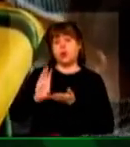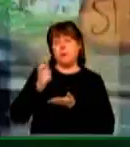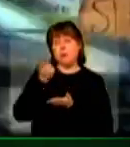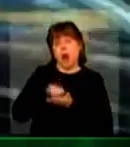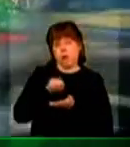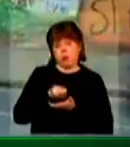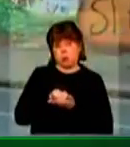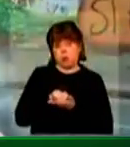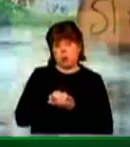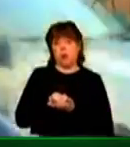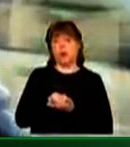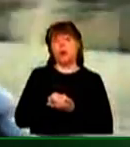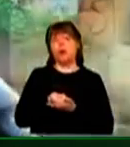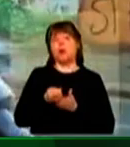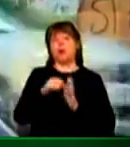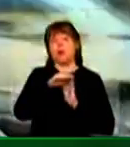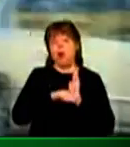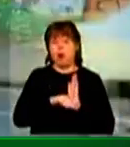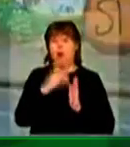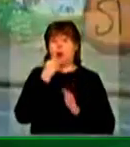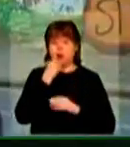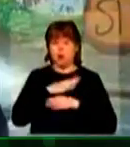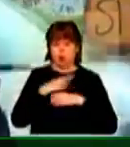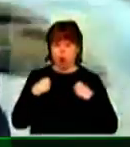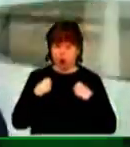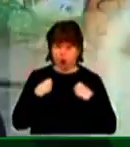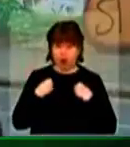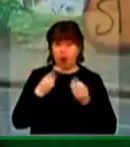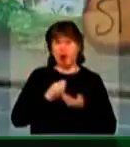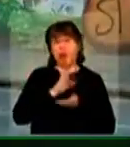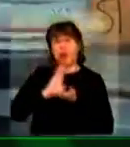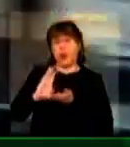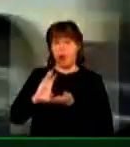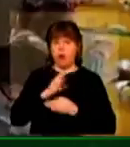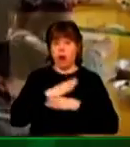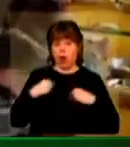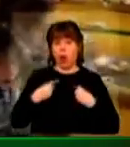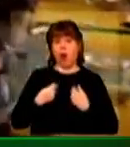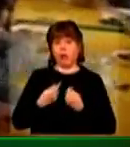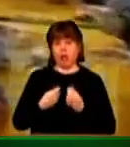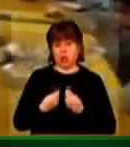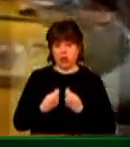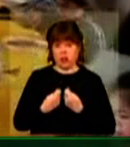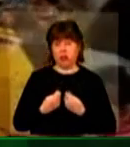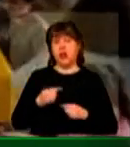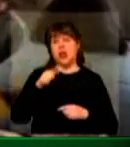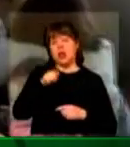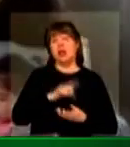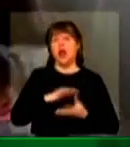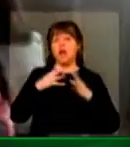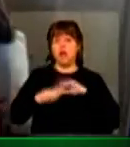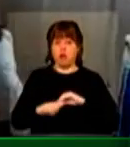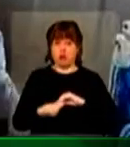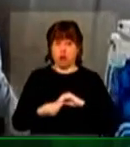pagamos. Desde el programa de alimentación escolar se devuelve a la escuela lo que haya gastado. Esta es la alternativa que ofreció